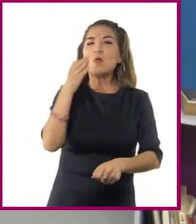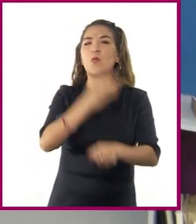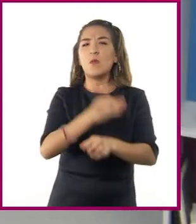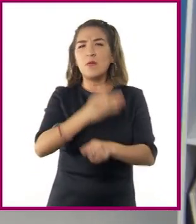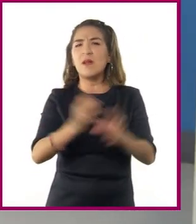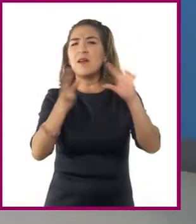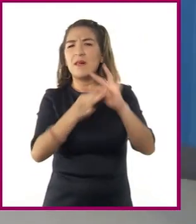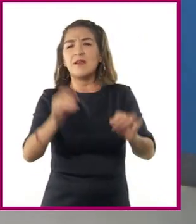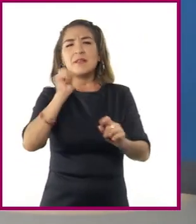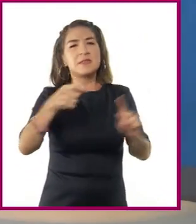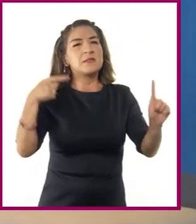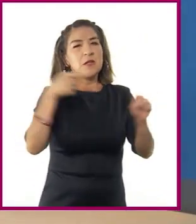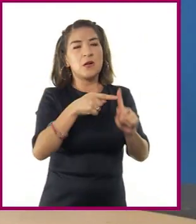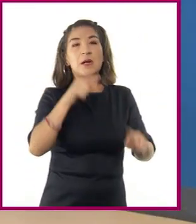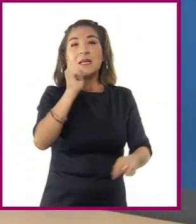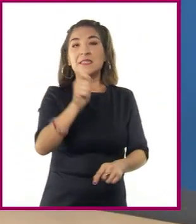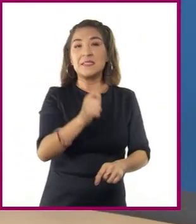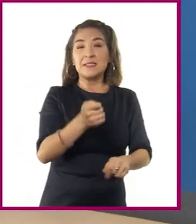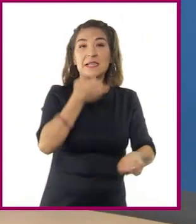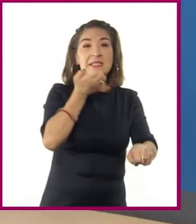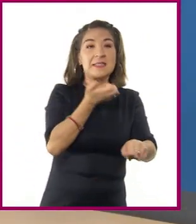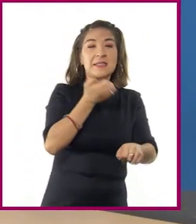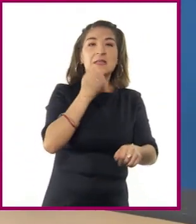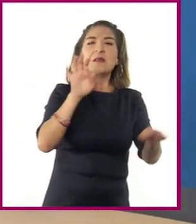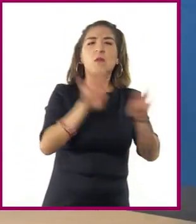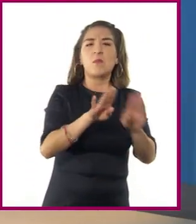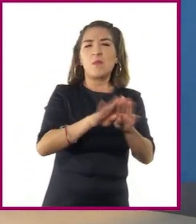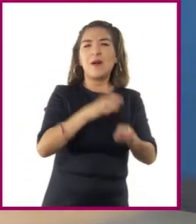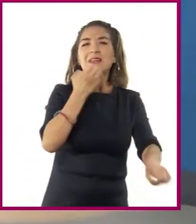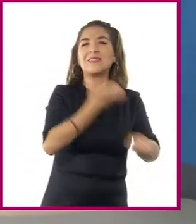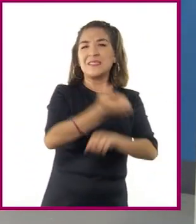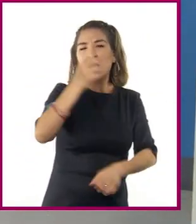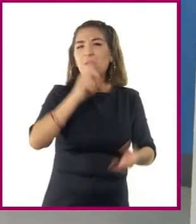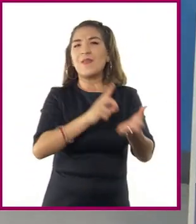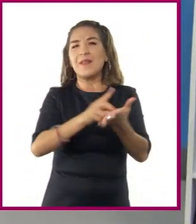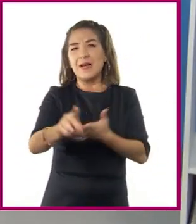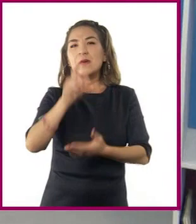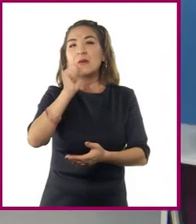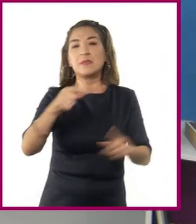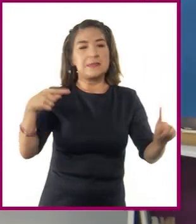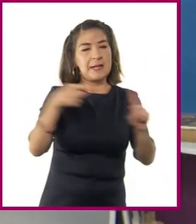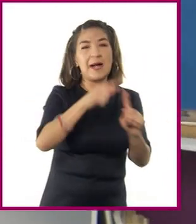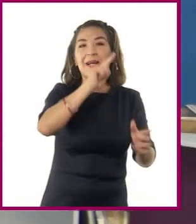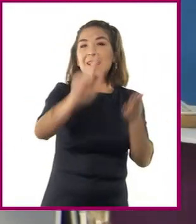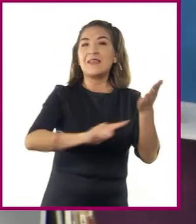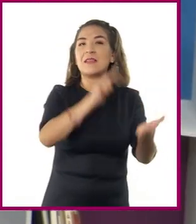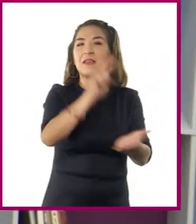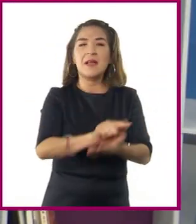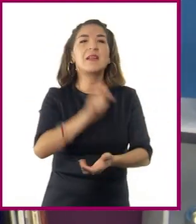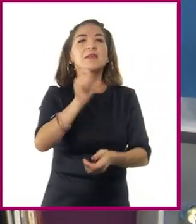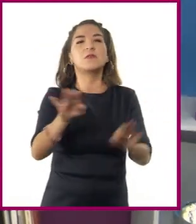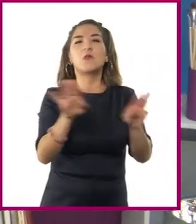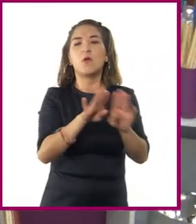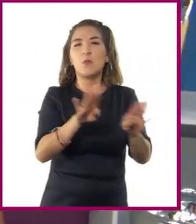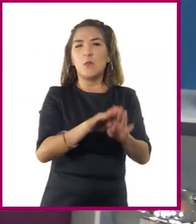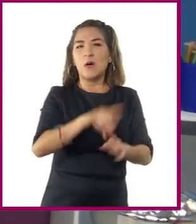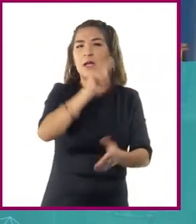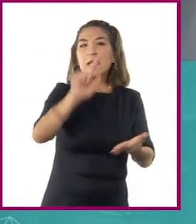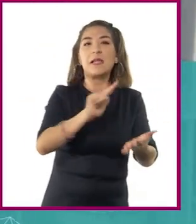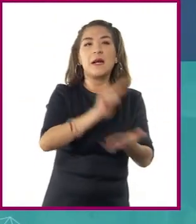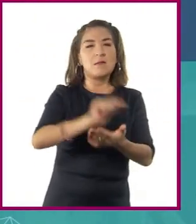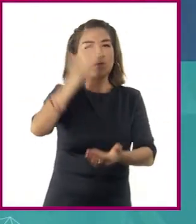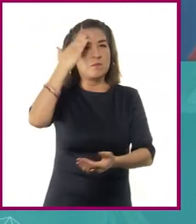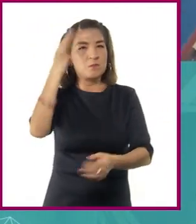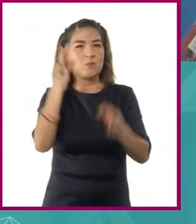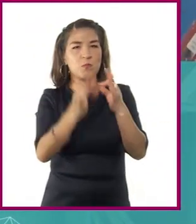hemos identificado que el Estado de Derecho tiene que ver con el apego a las leyes. Esto es el principio de legalidad.